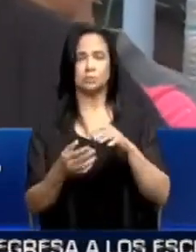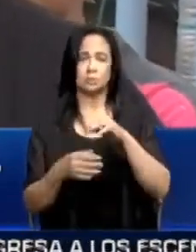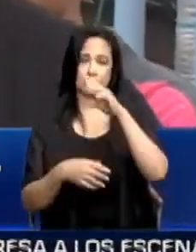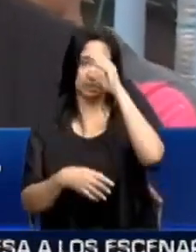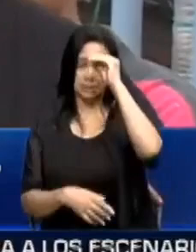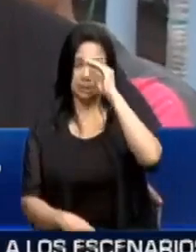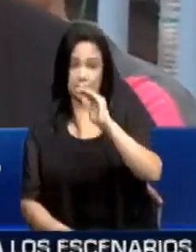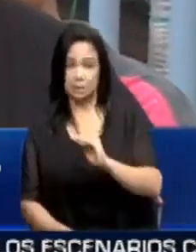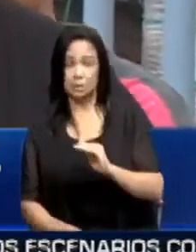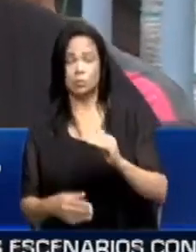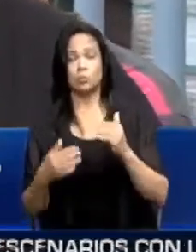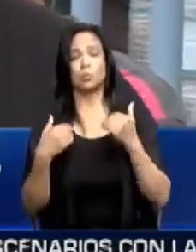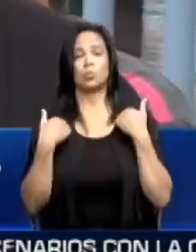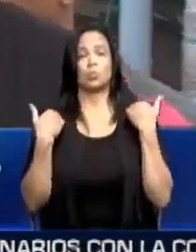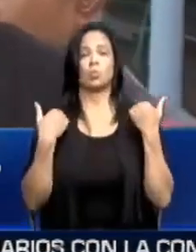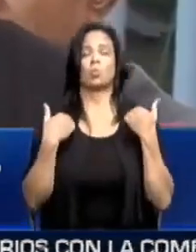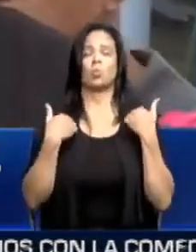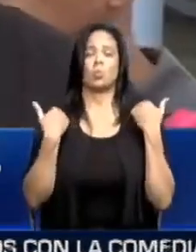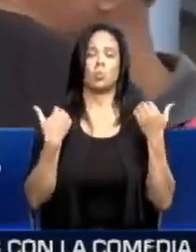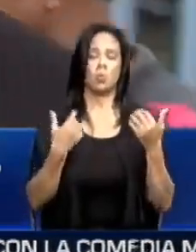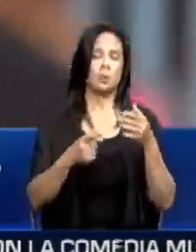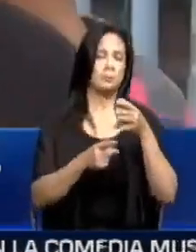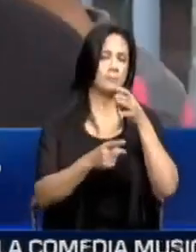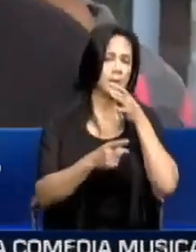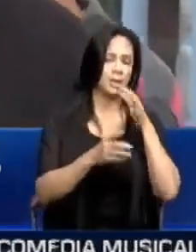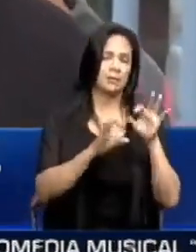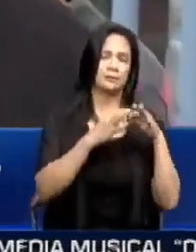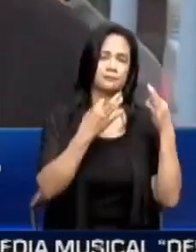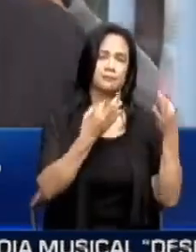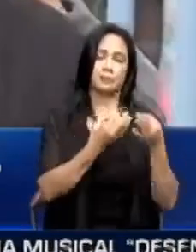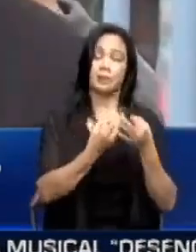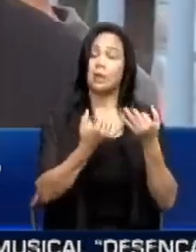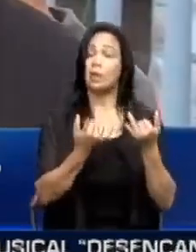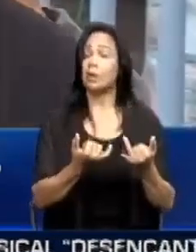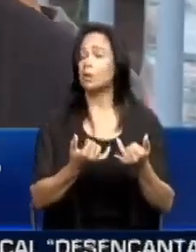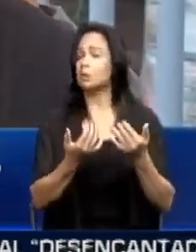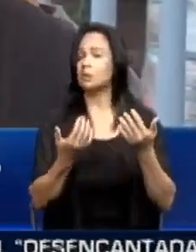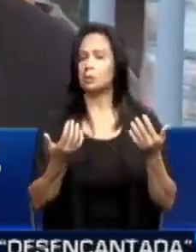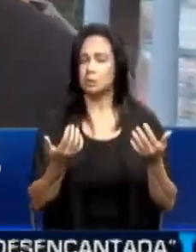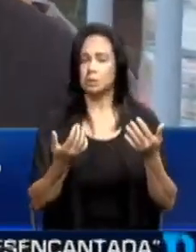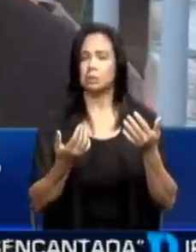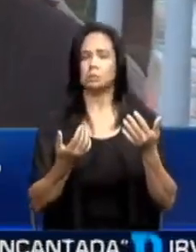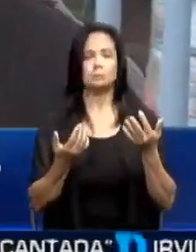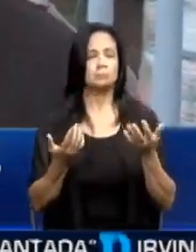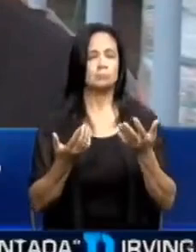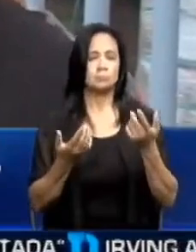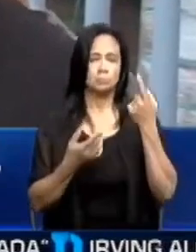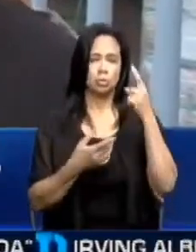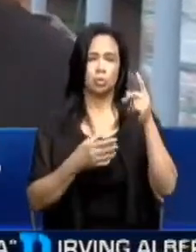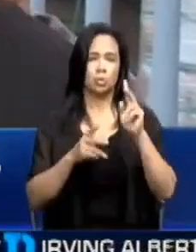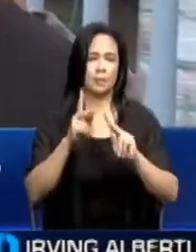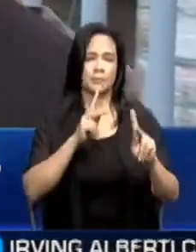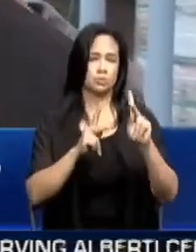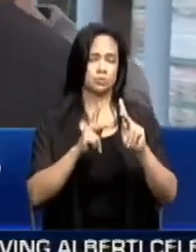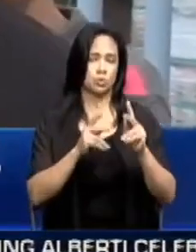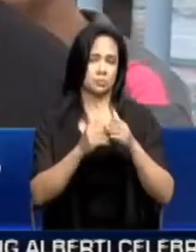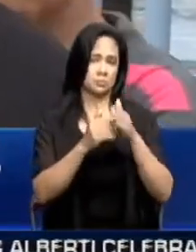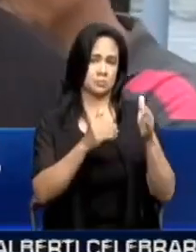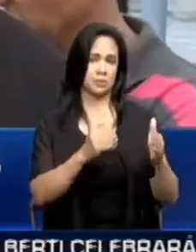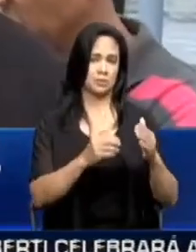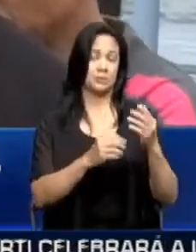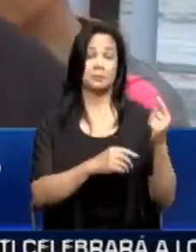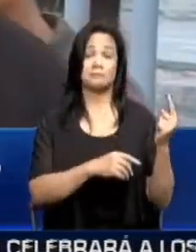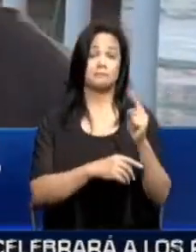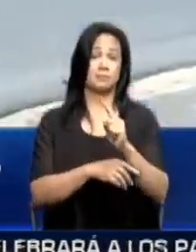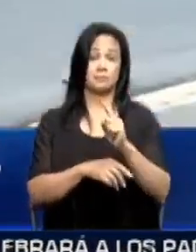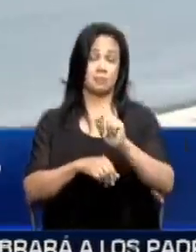niños, de adolescentes, de madre, de familia, y en esta ocasión nos tocó a nosotros con un vecino muy cercano, el cual iba para